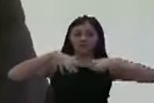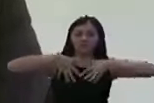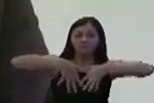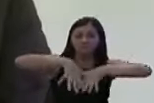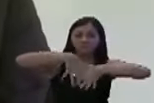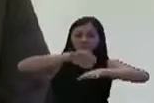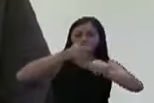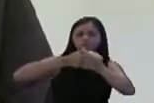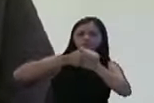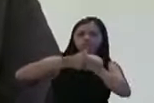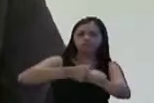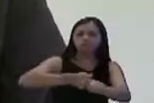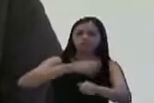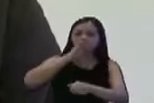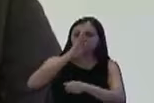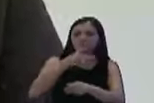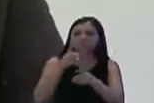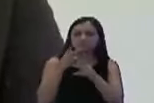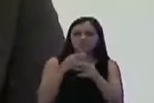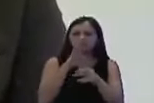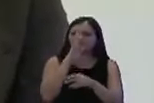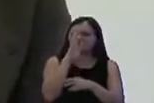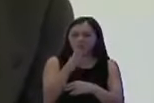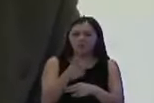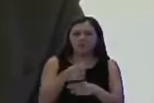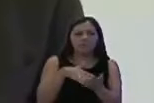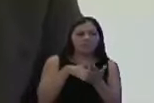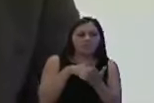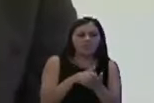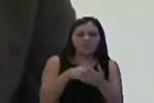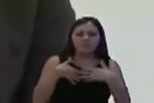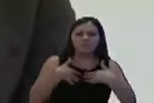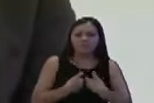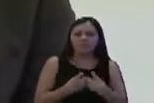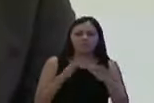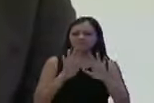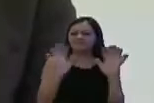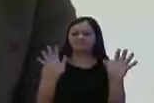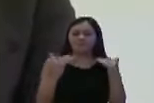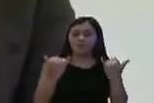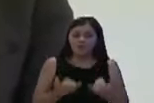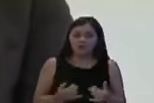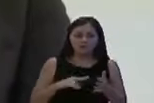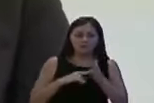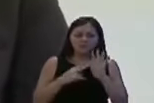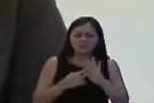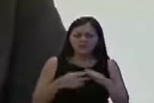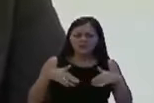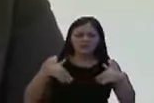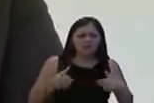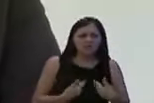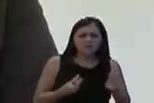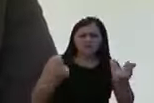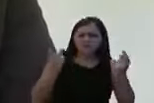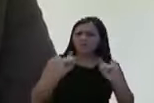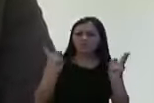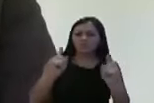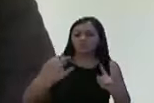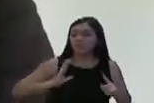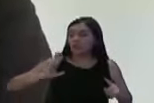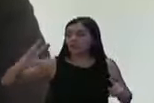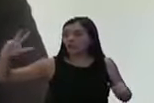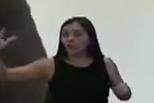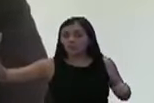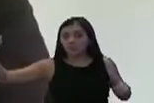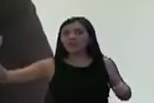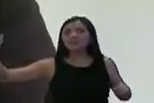permanente para cansarnos desgastarnos aquí nadie se cansa compañeros que nos roben todo menos la esperanza